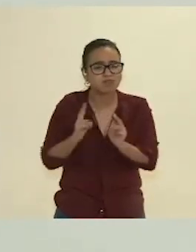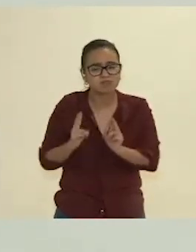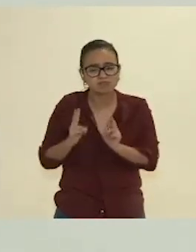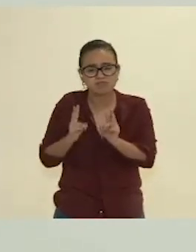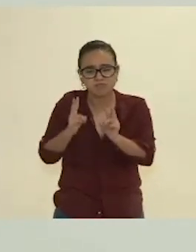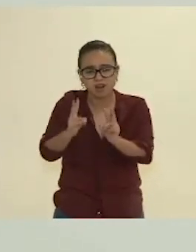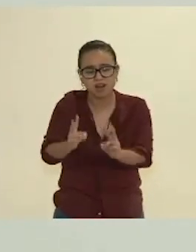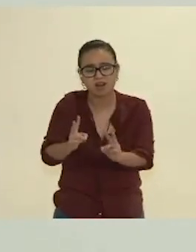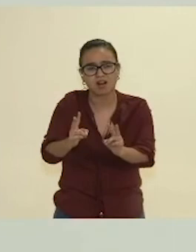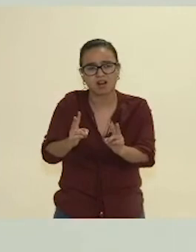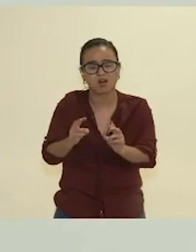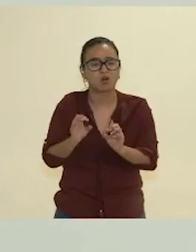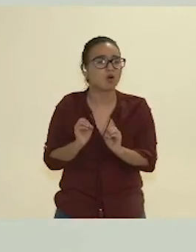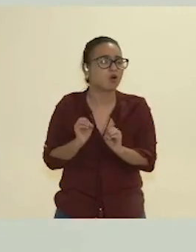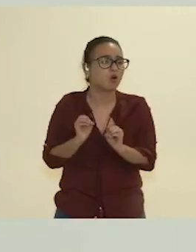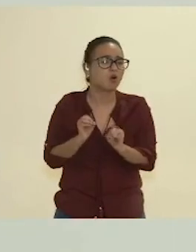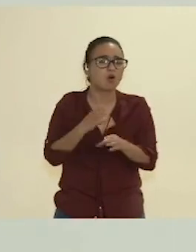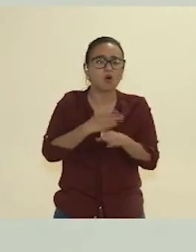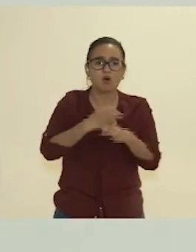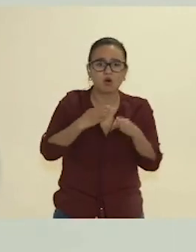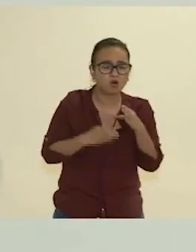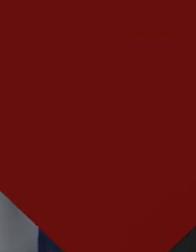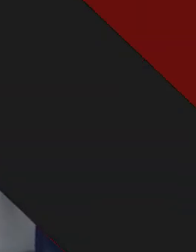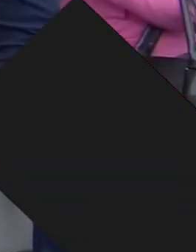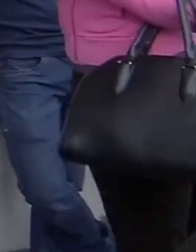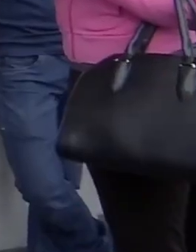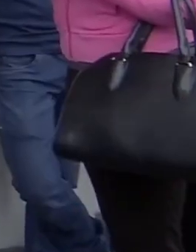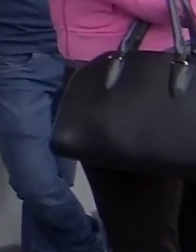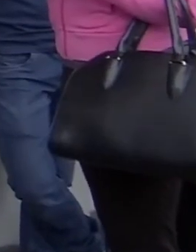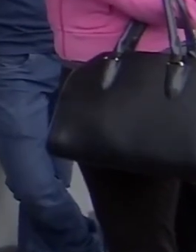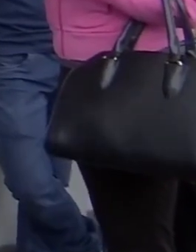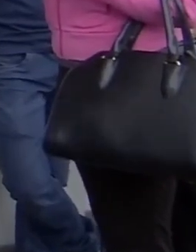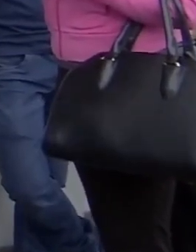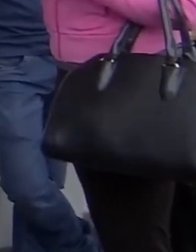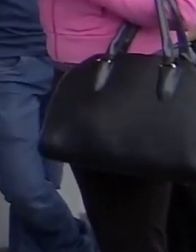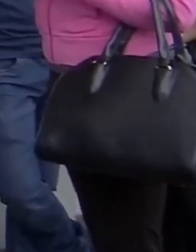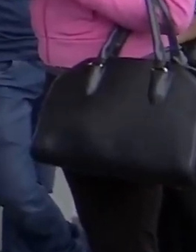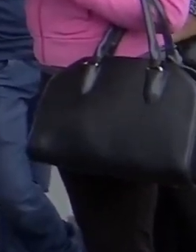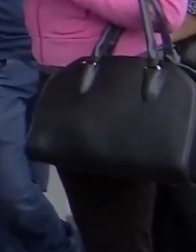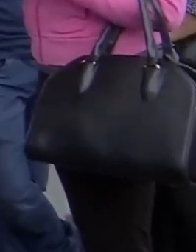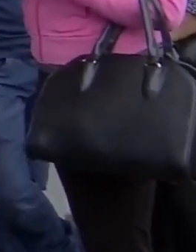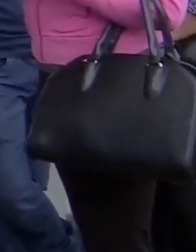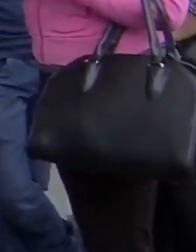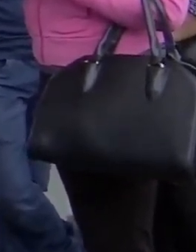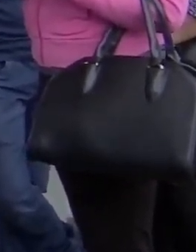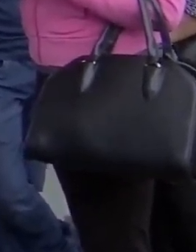sino sobre todo en precios de artículos de la canasta básica. CN13 Noticias.